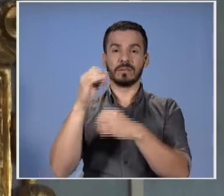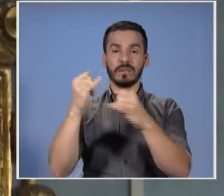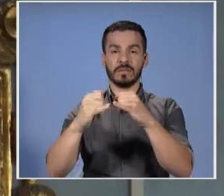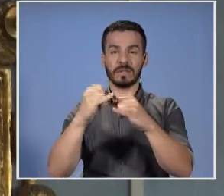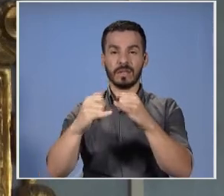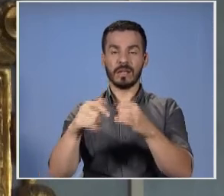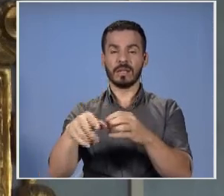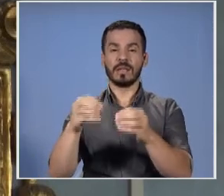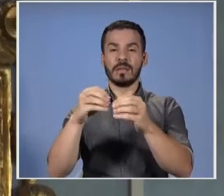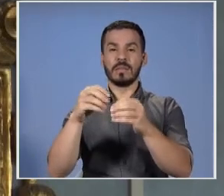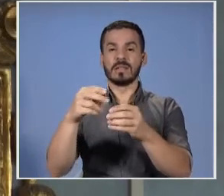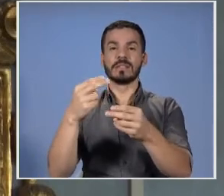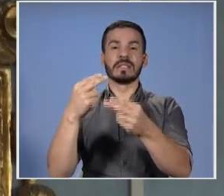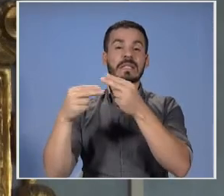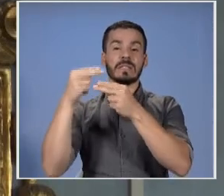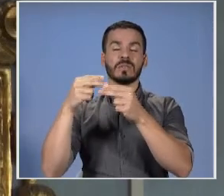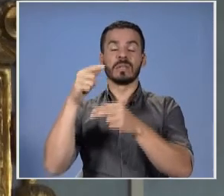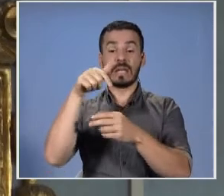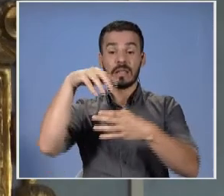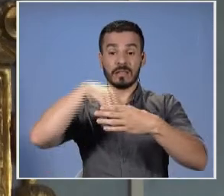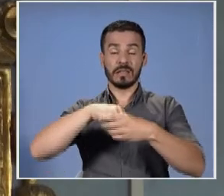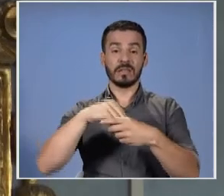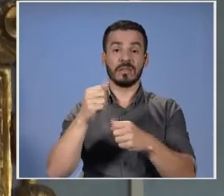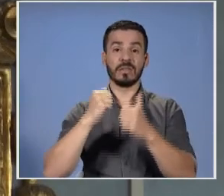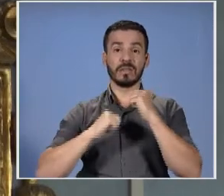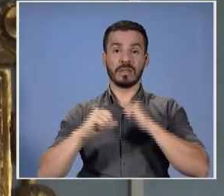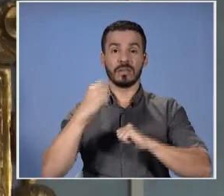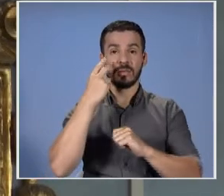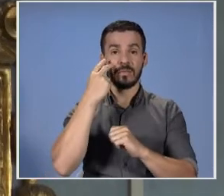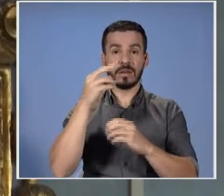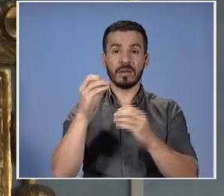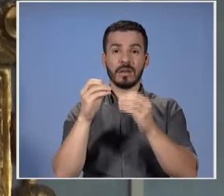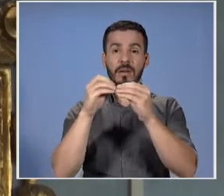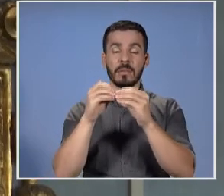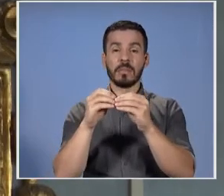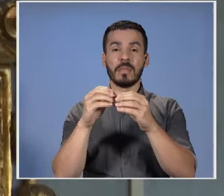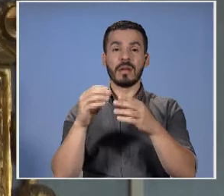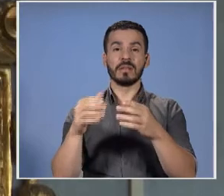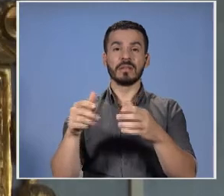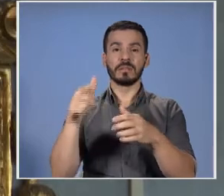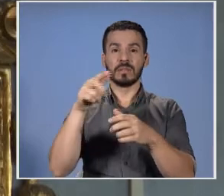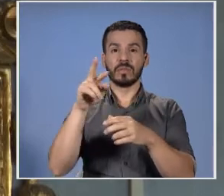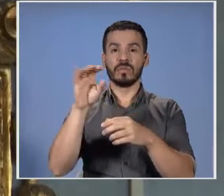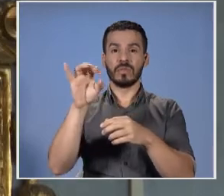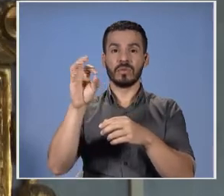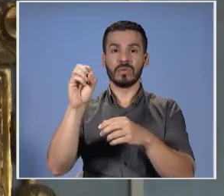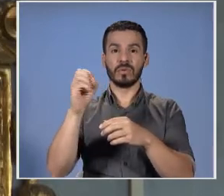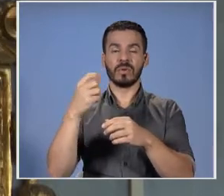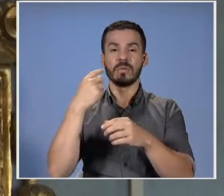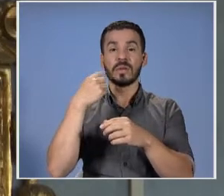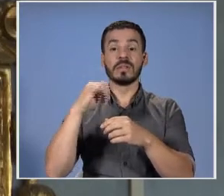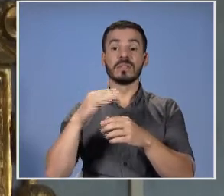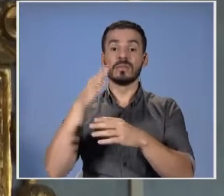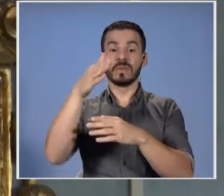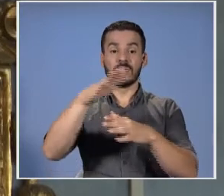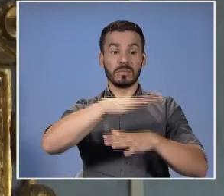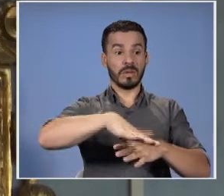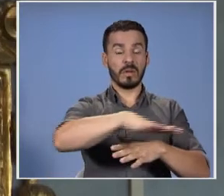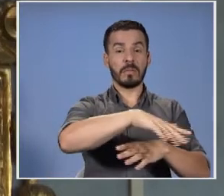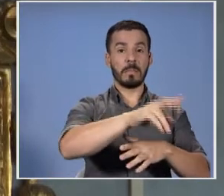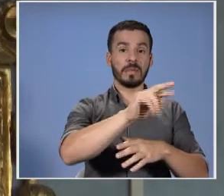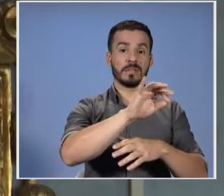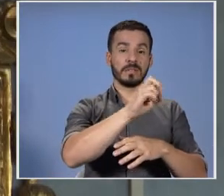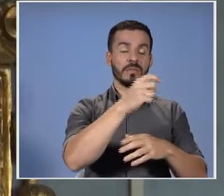la época de los historicismos. Entonces, en el teatro vemos, por ejemplo, aquí una gran predominancia de la inspiración rococó, pero si fuésemos al vestíbulo veríamos una